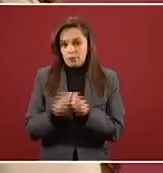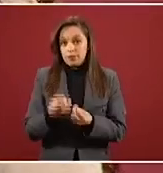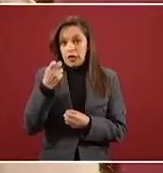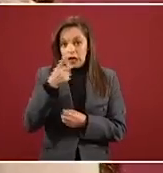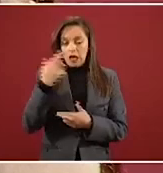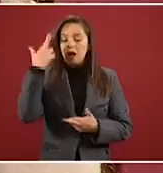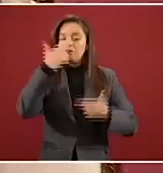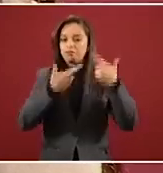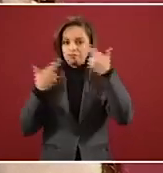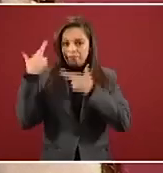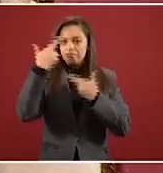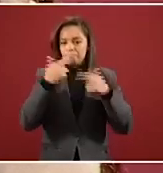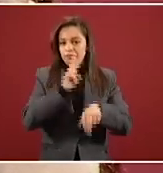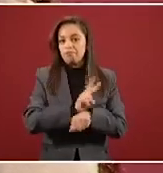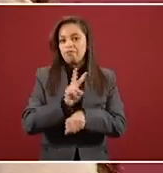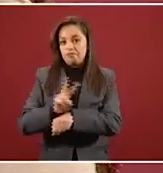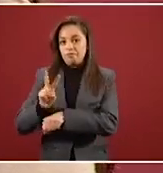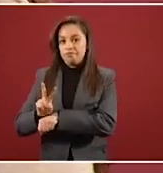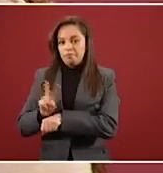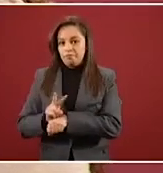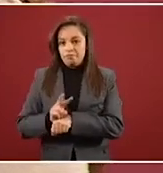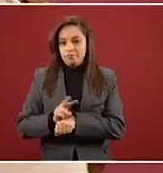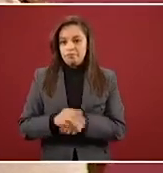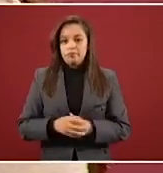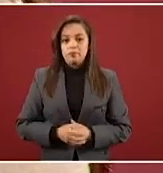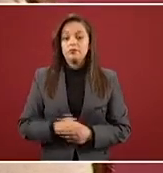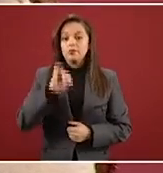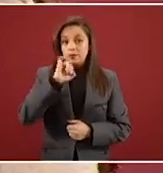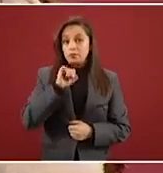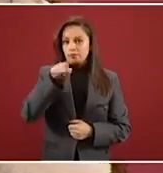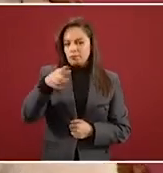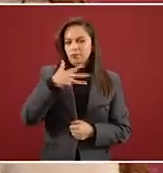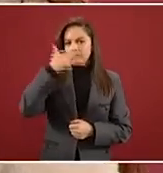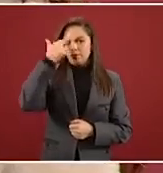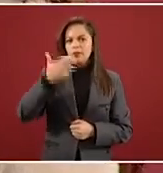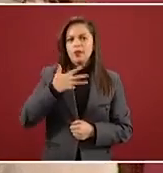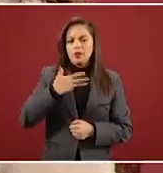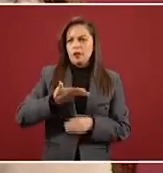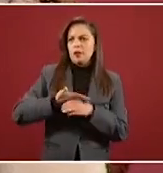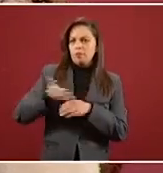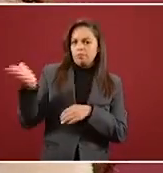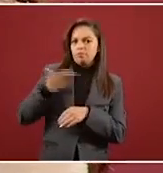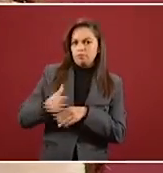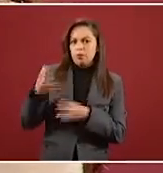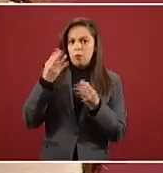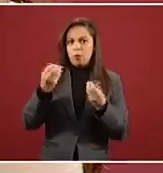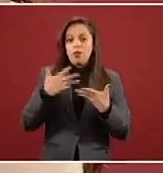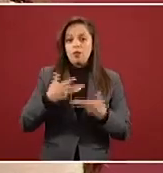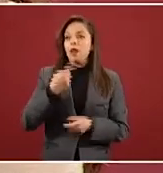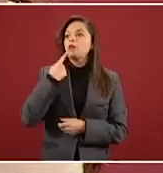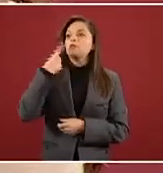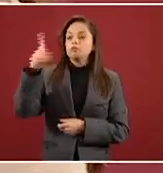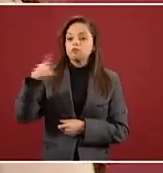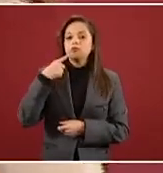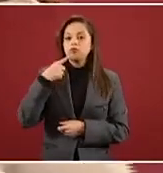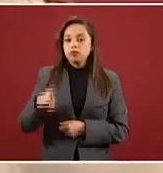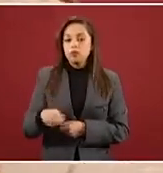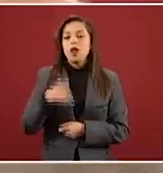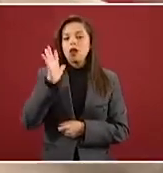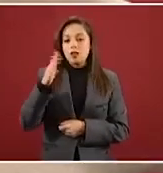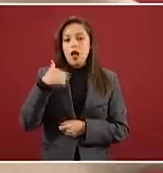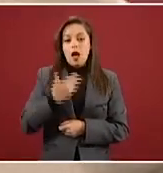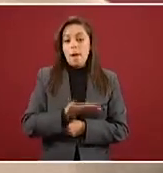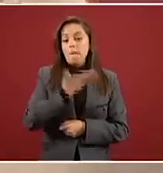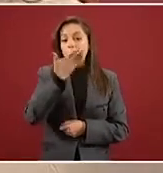También, como bien dices tú, ha habido despidos, ha habido demandas presentadas, ya estoy pidiendo la información, me parece que